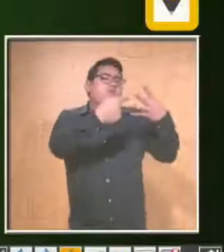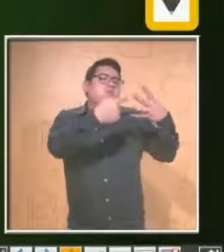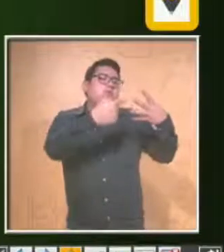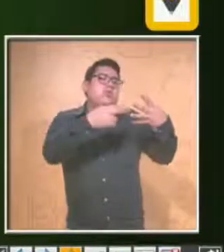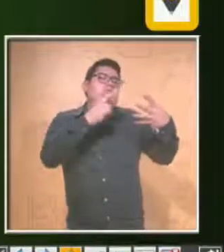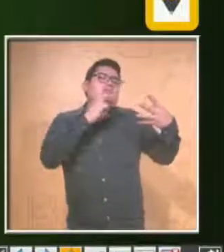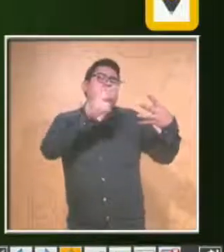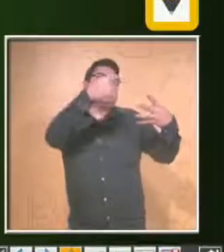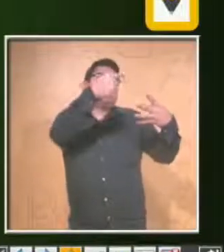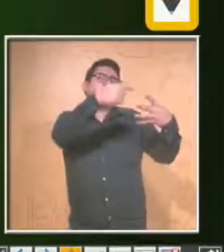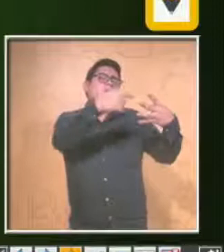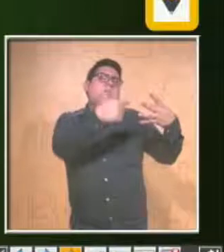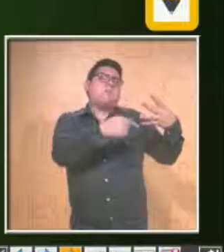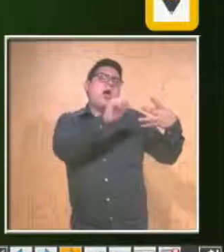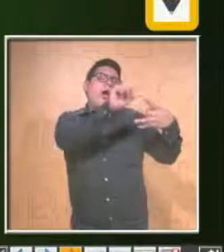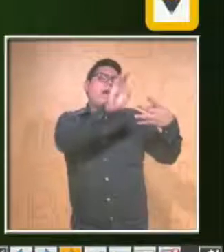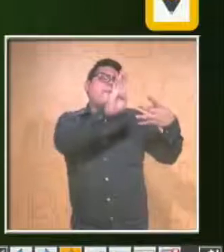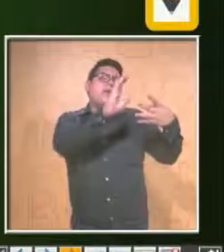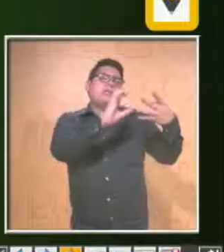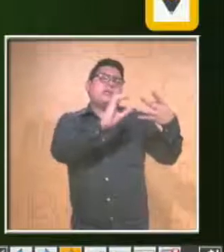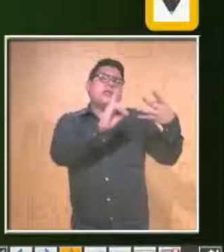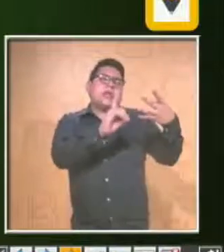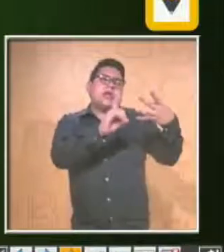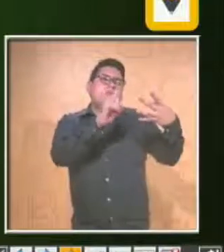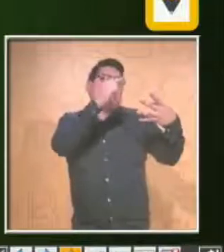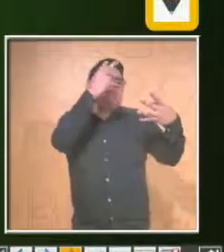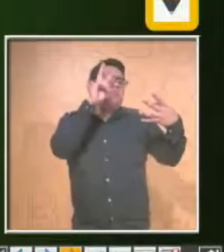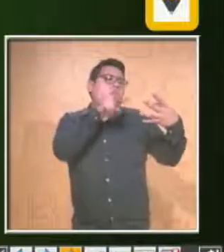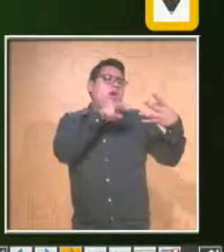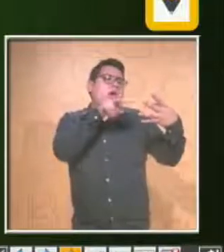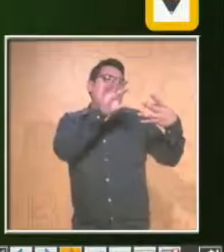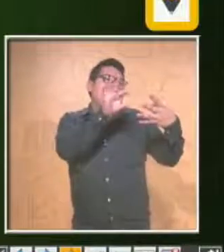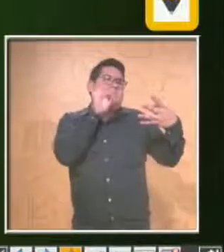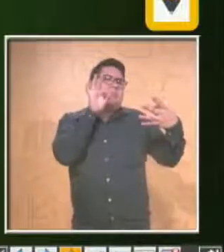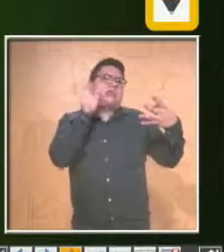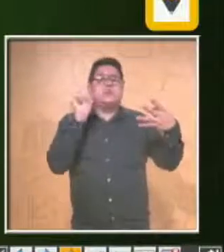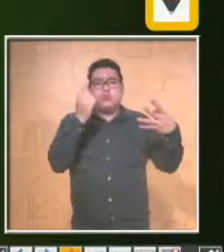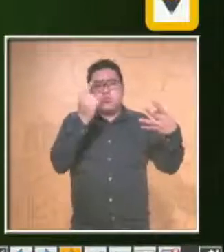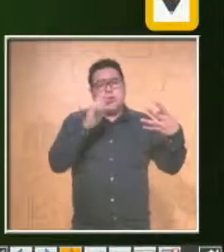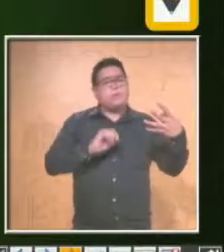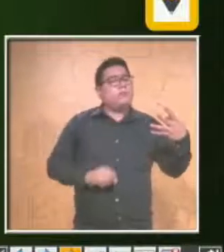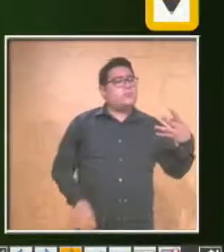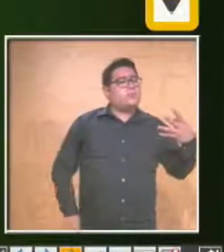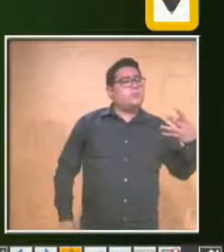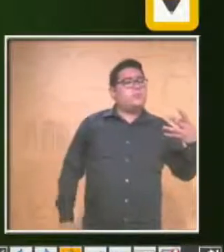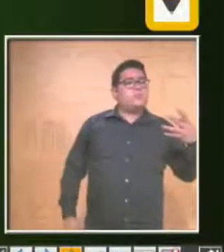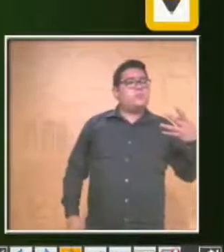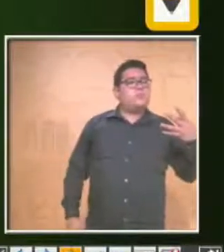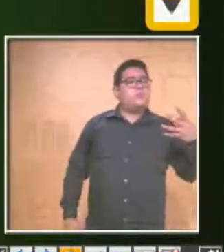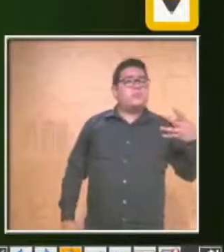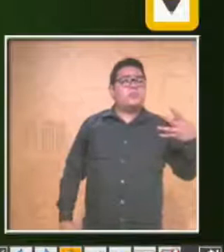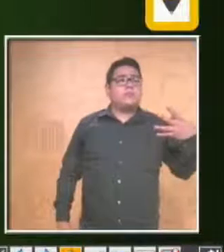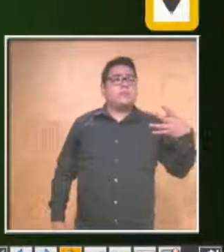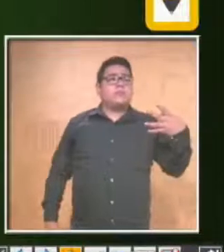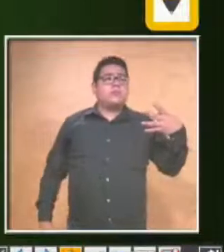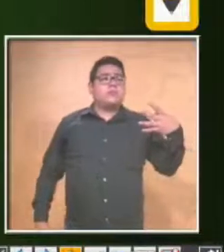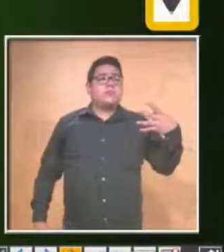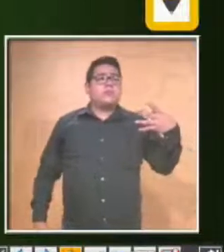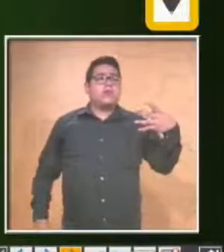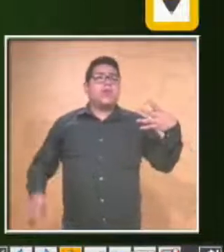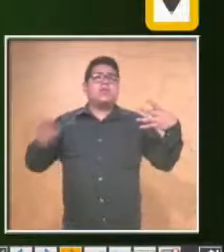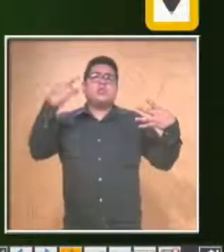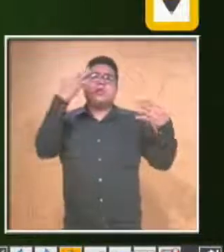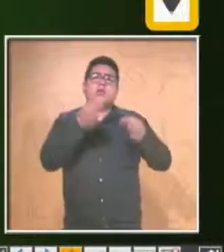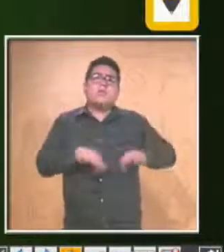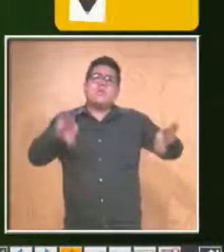que tú recuperes un contenido o un conocimiento y lo contestes. No hace falta hacer ningún proceso mayor, es